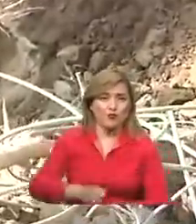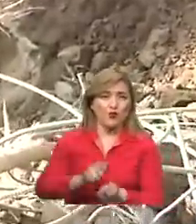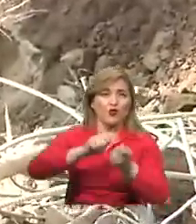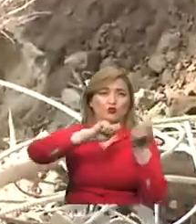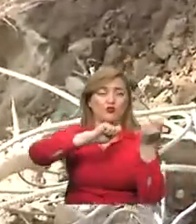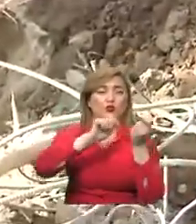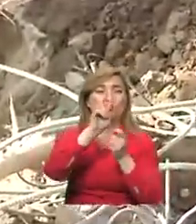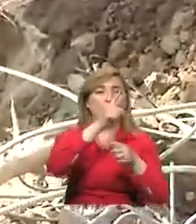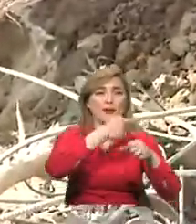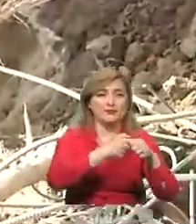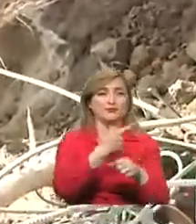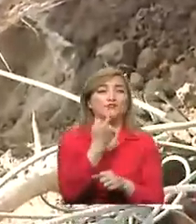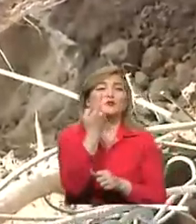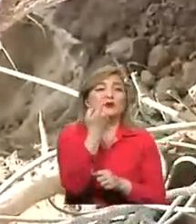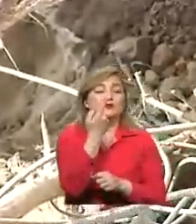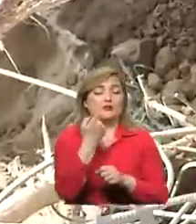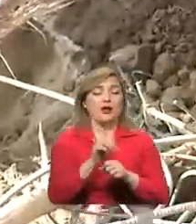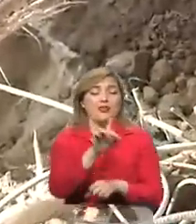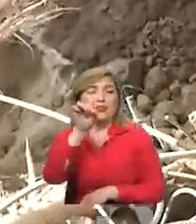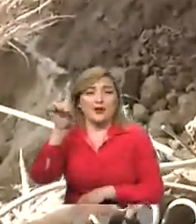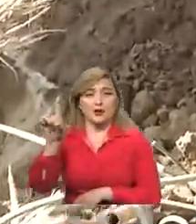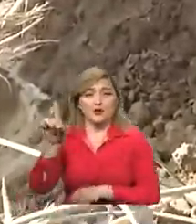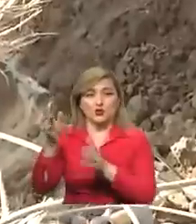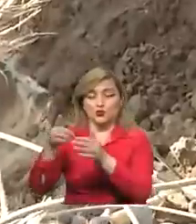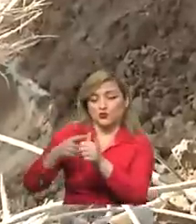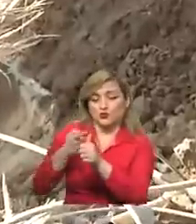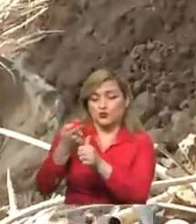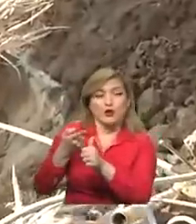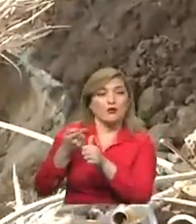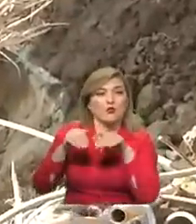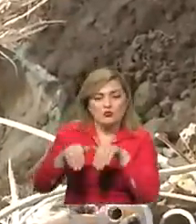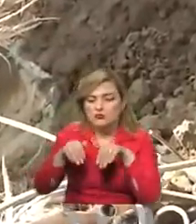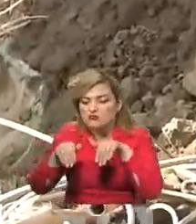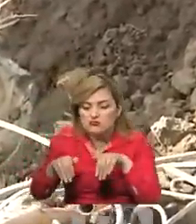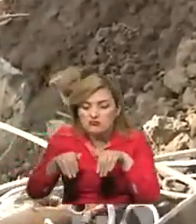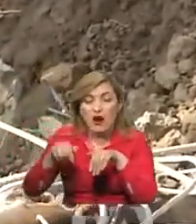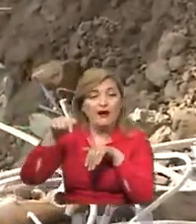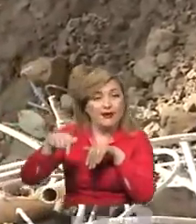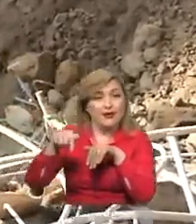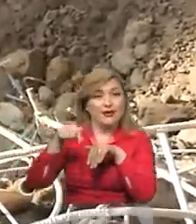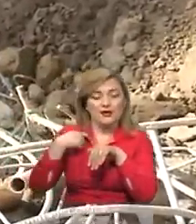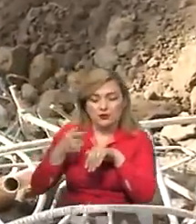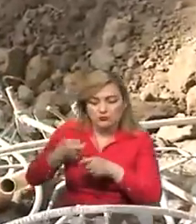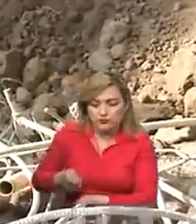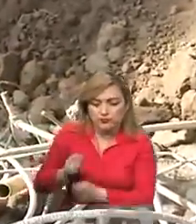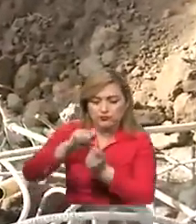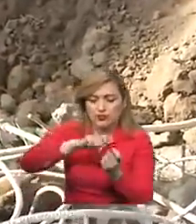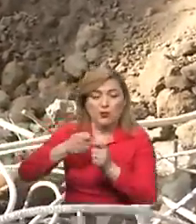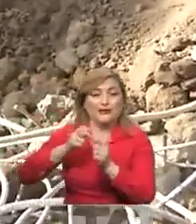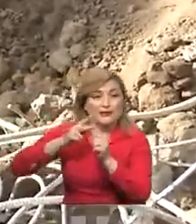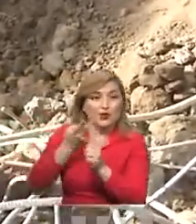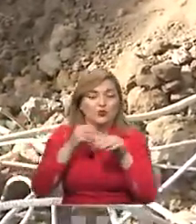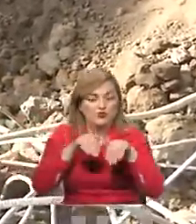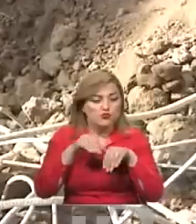sitios específicos. La primera, al lado derecho, donde realizó el primer marcaje el can, y hacia la izquierda el segundo marcaje. Luego que los